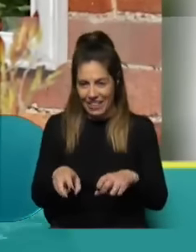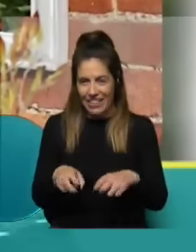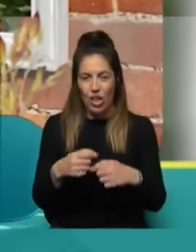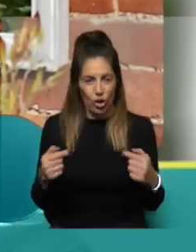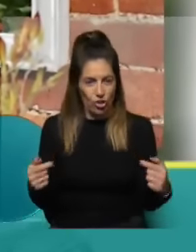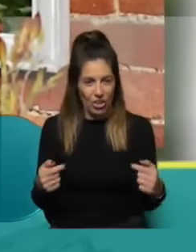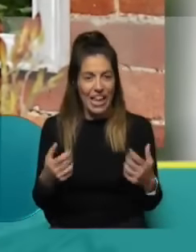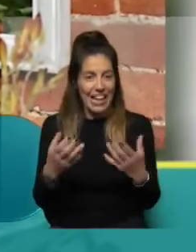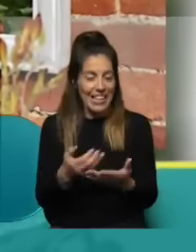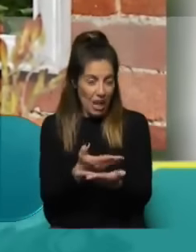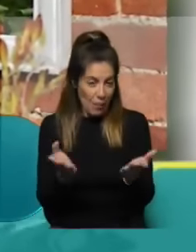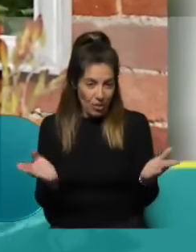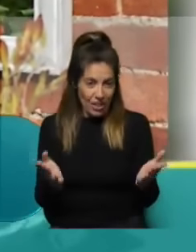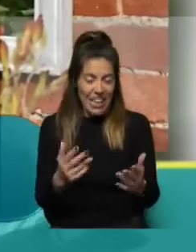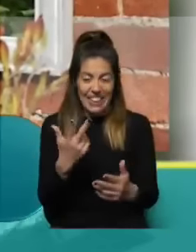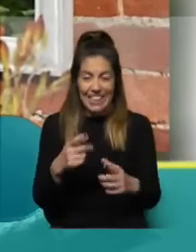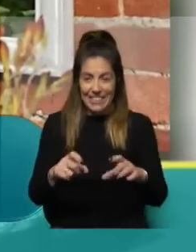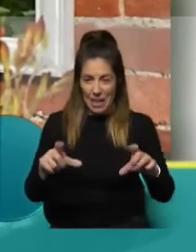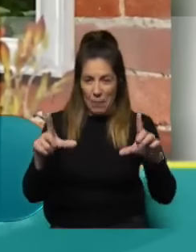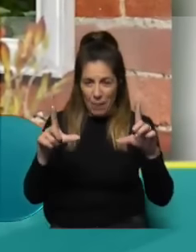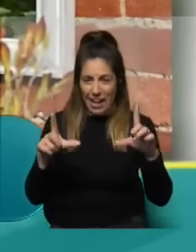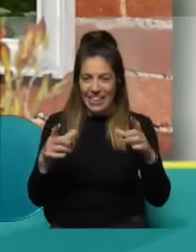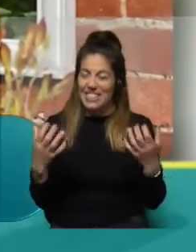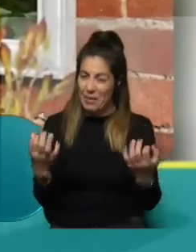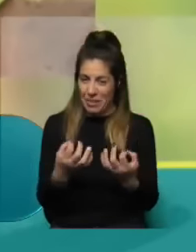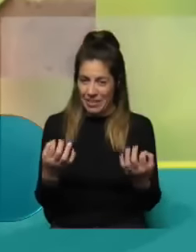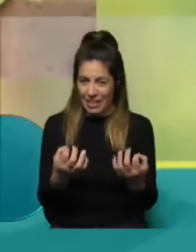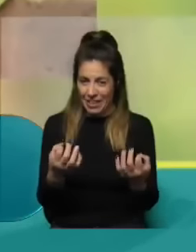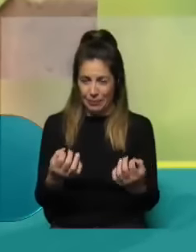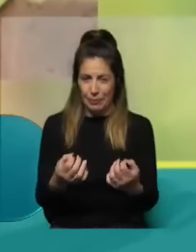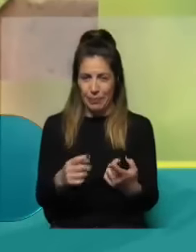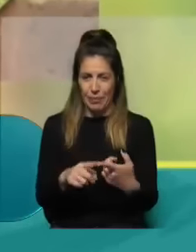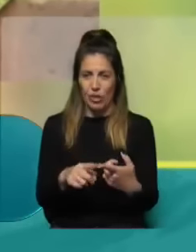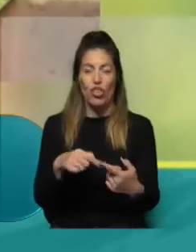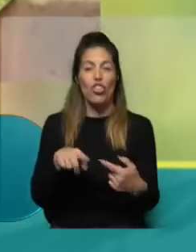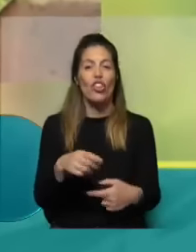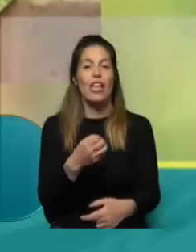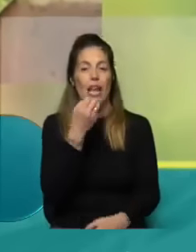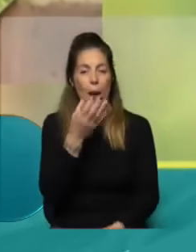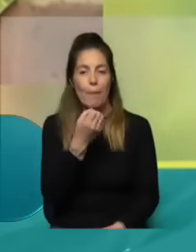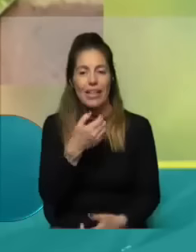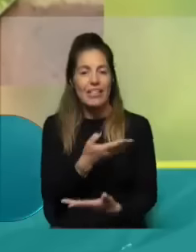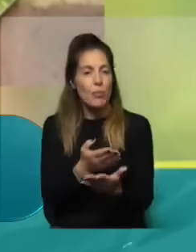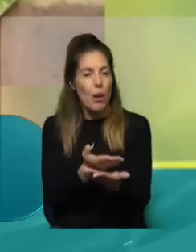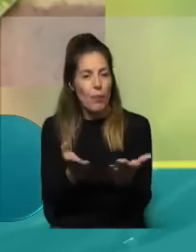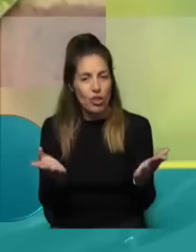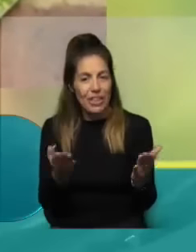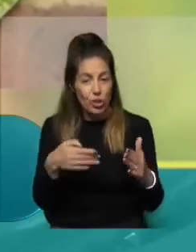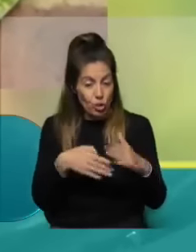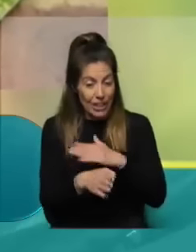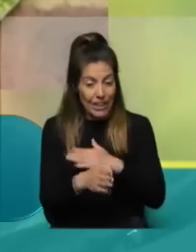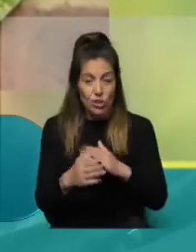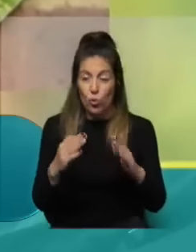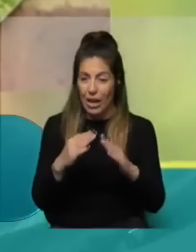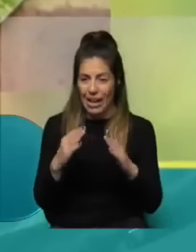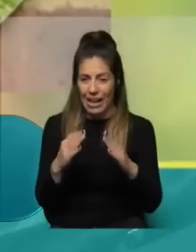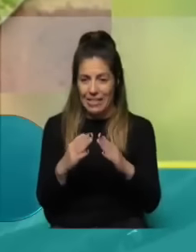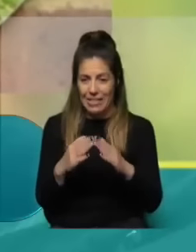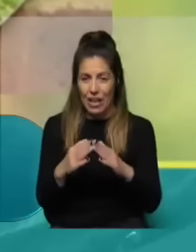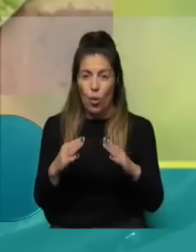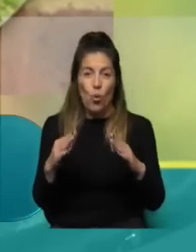lo demás. Quería mostrar tres imágenes particulares donde las plantas se pueden reflejar. Esta es el ingreso de una casa.